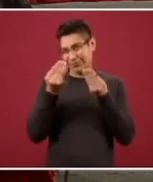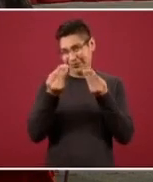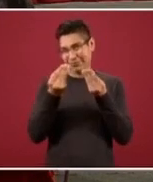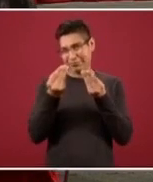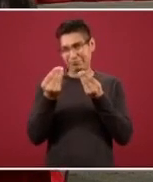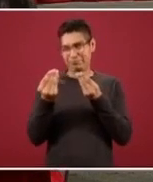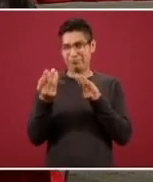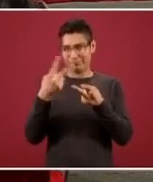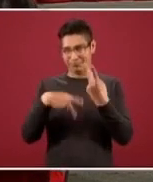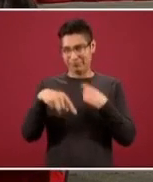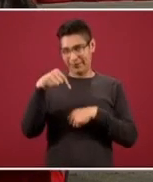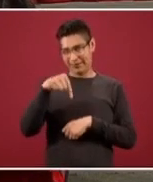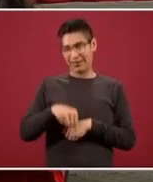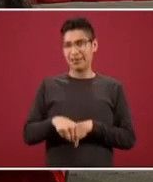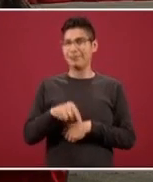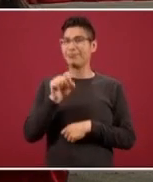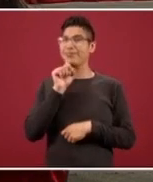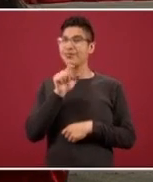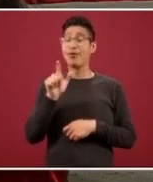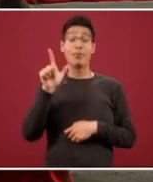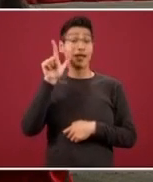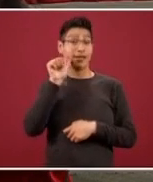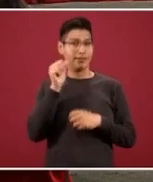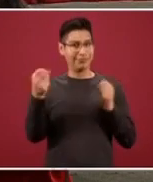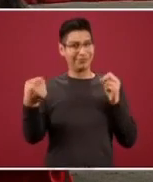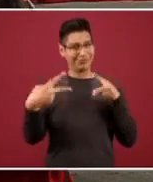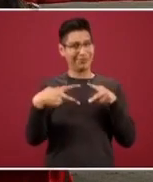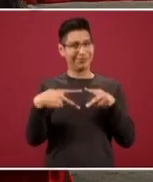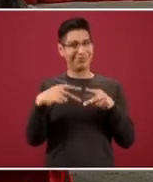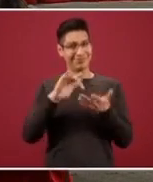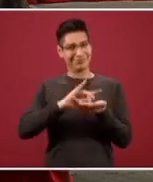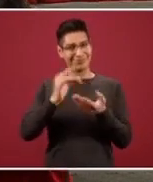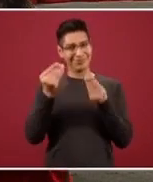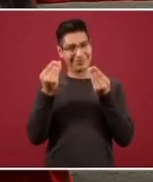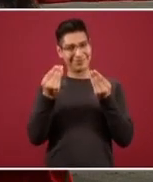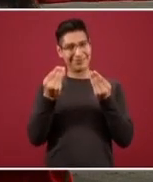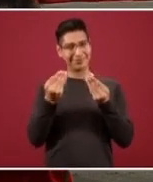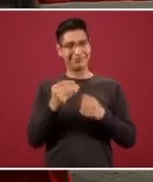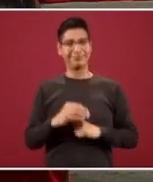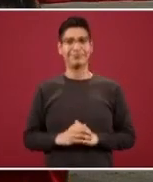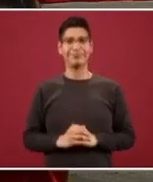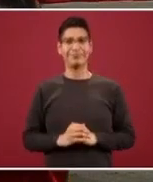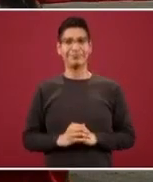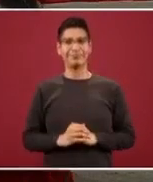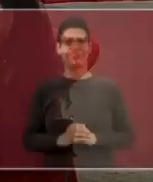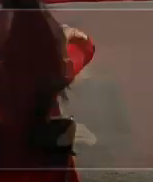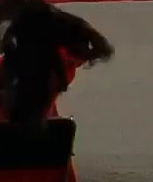asistencia y los vemos mañana por aquí a la misma hora. Muchas gracias a todos.